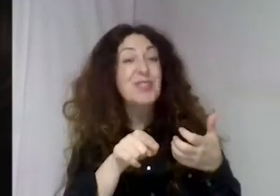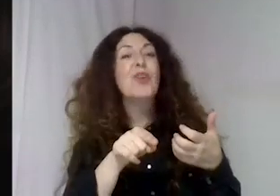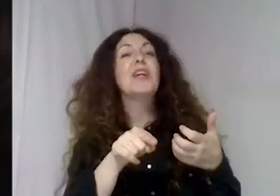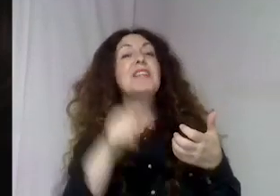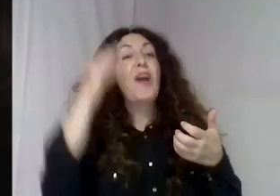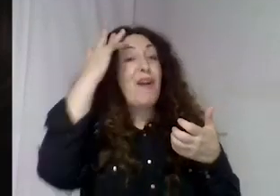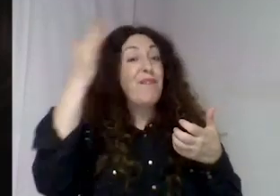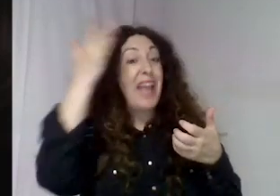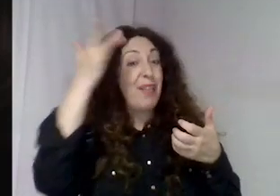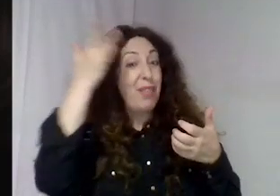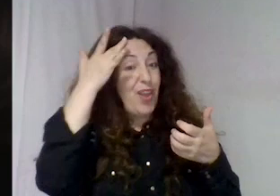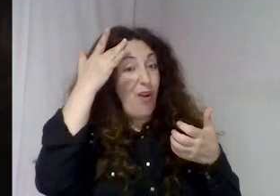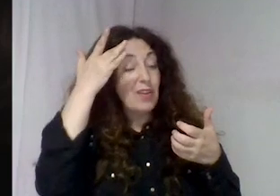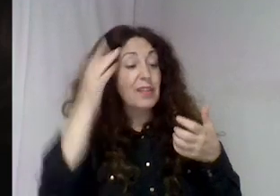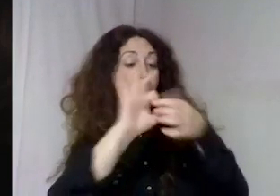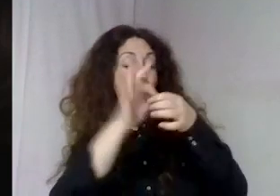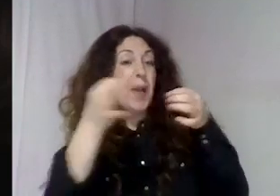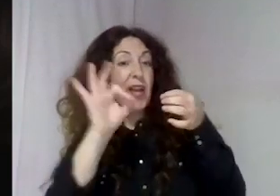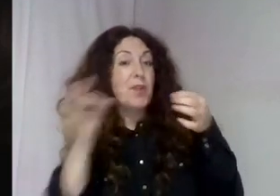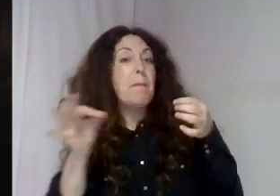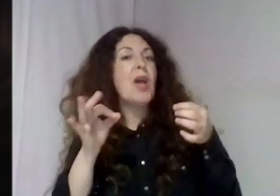y escuchar sus comentarios. Gracias.